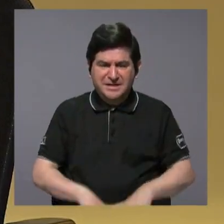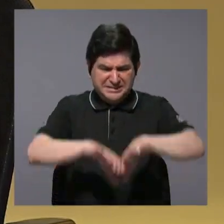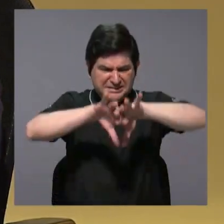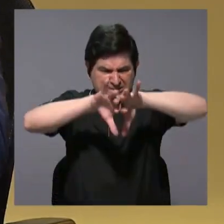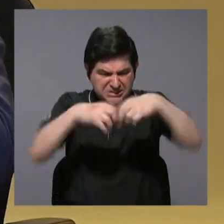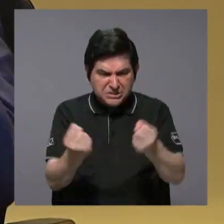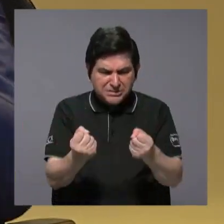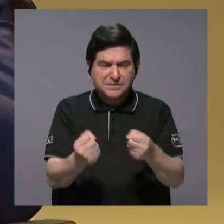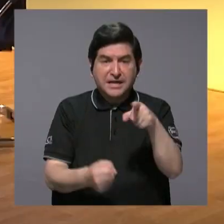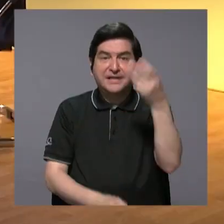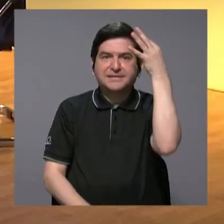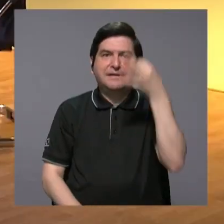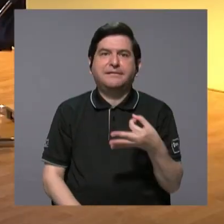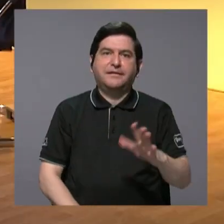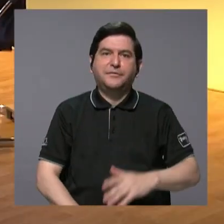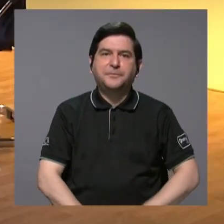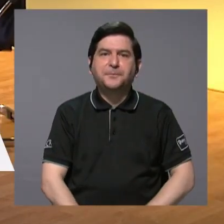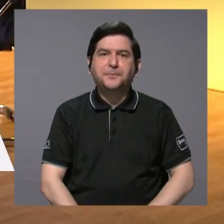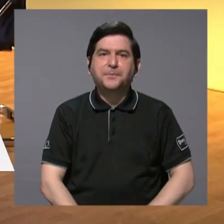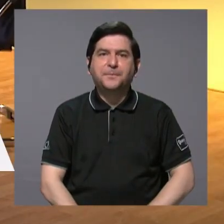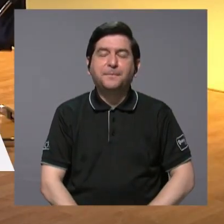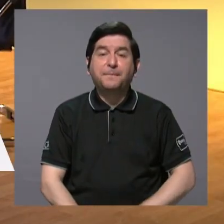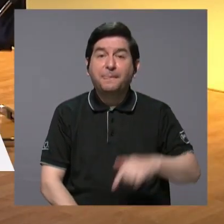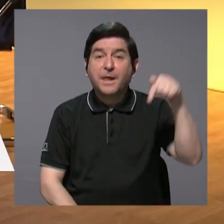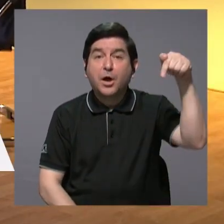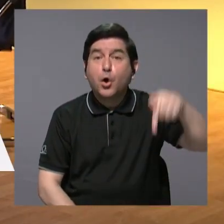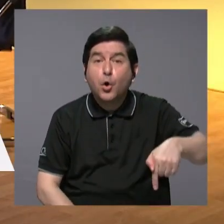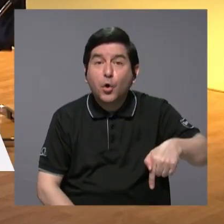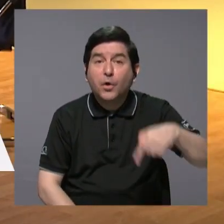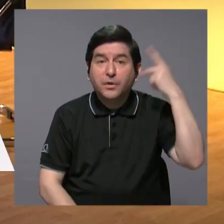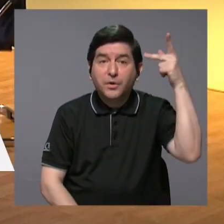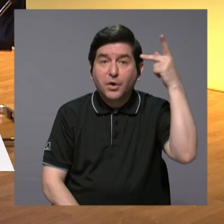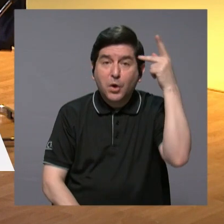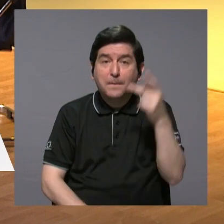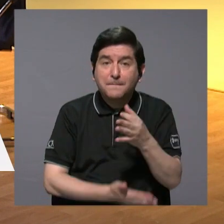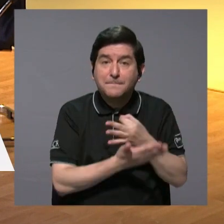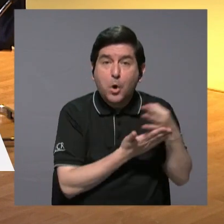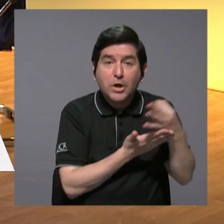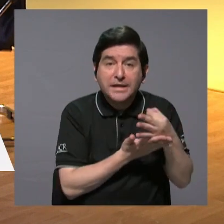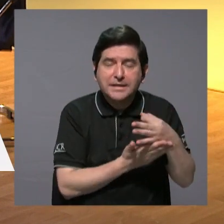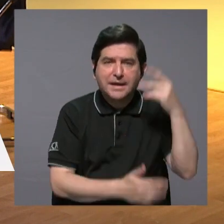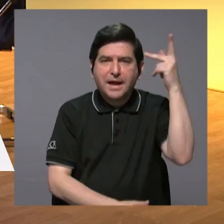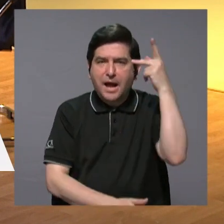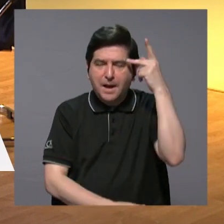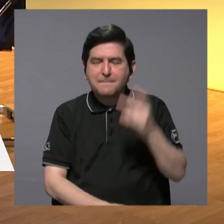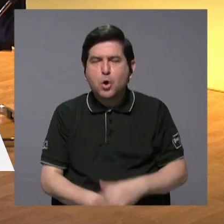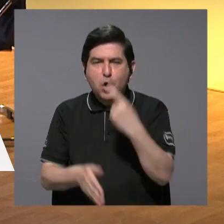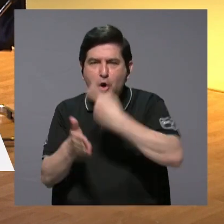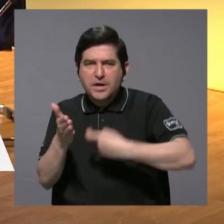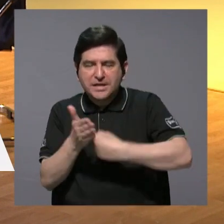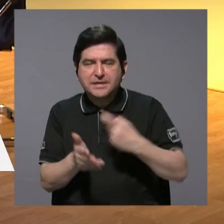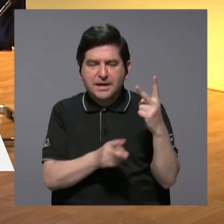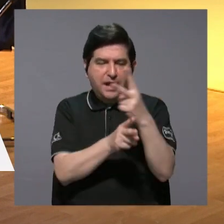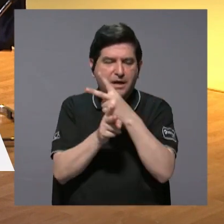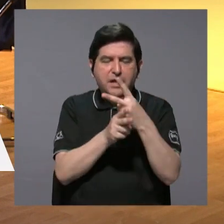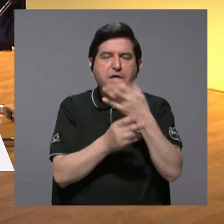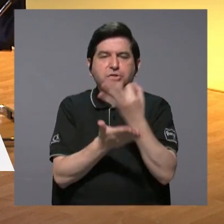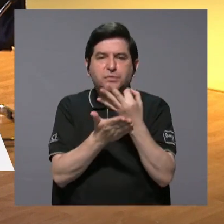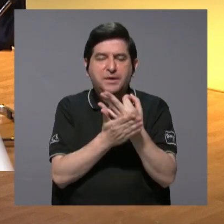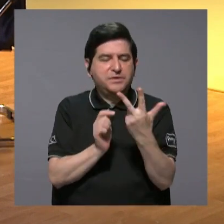pedazos esa afirmación. Hoy la política monetaria, la política fiscal y la supervisión